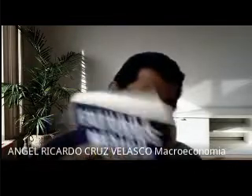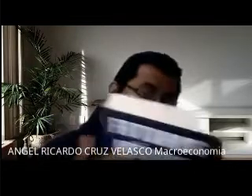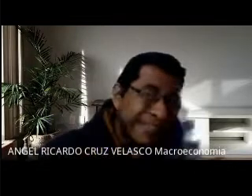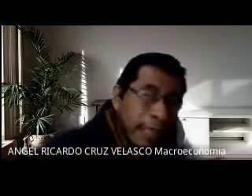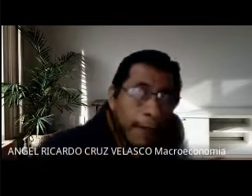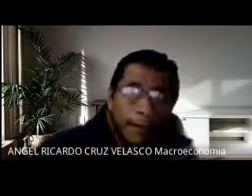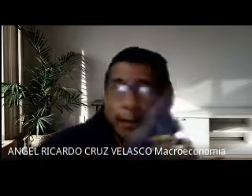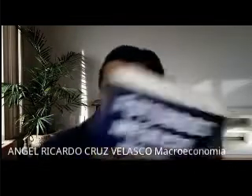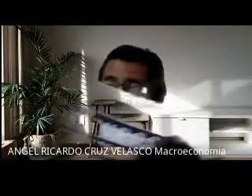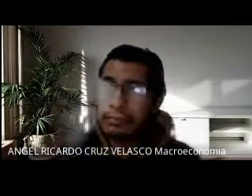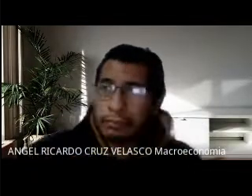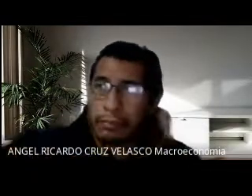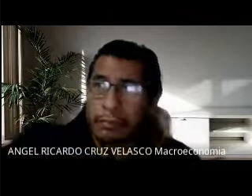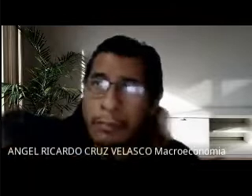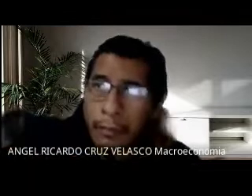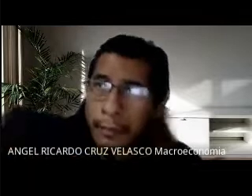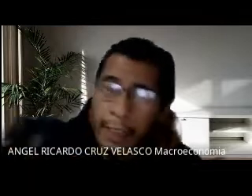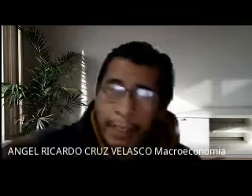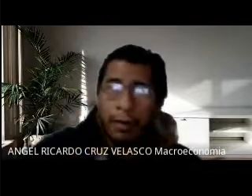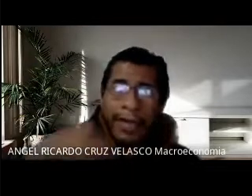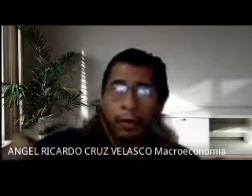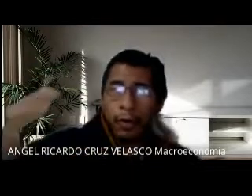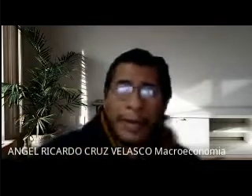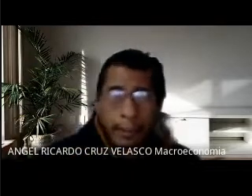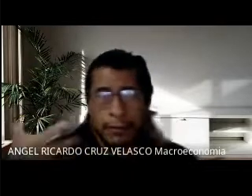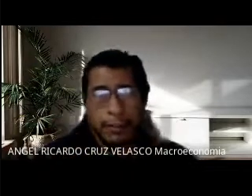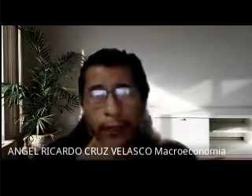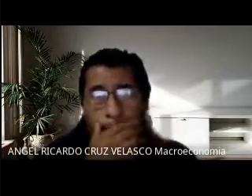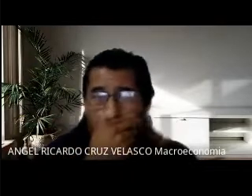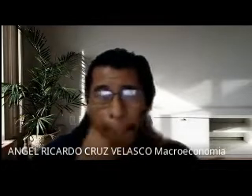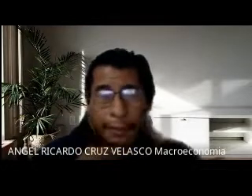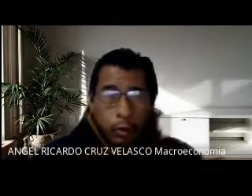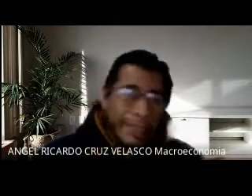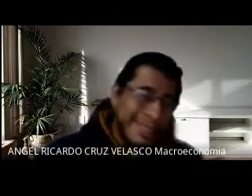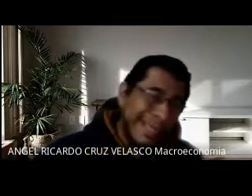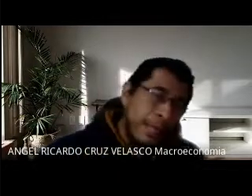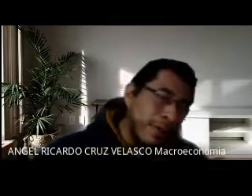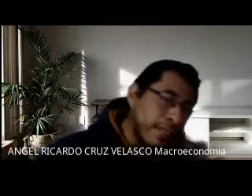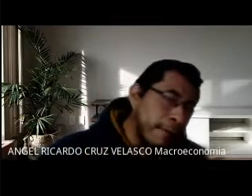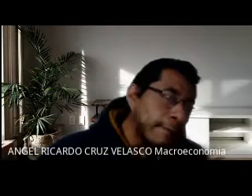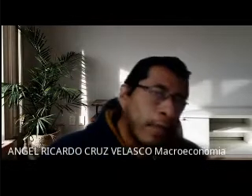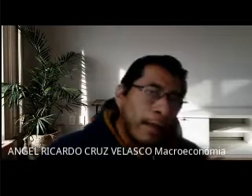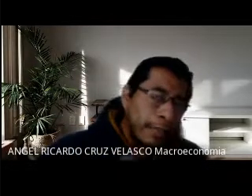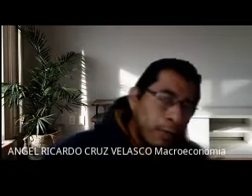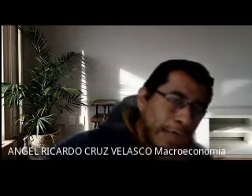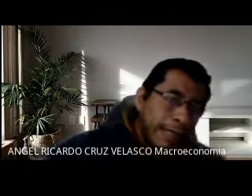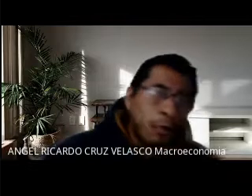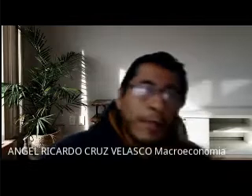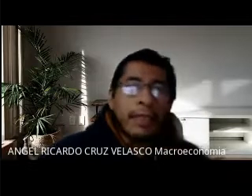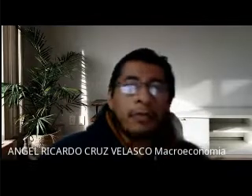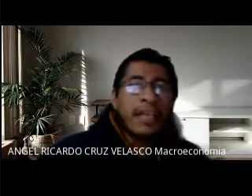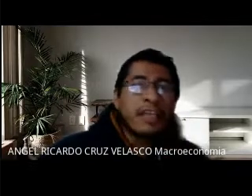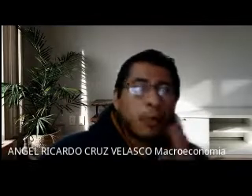399. Y aparte IVA, no. Pues, la gente no lee, no compra libros y todavía tú le pones IVA. La gente no tiene de